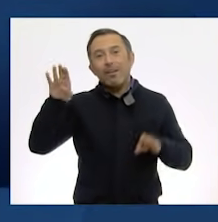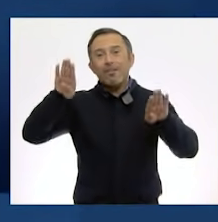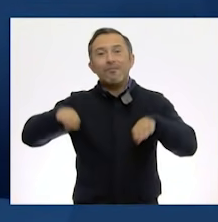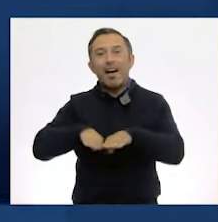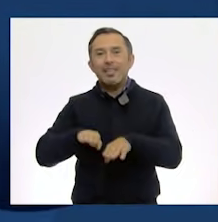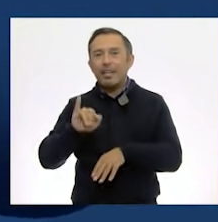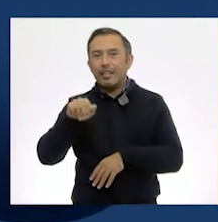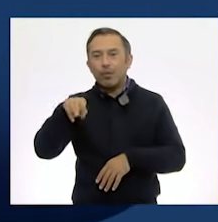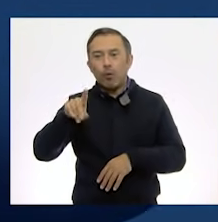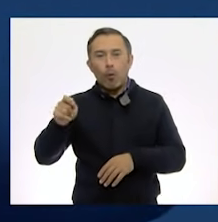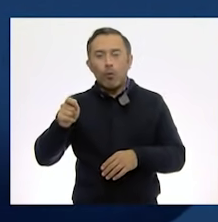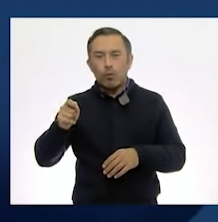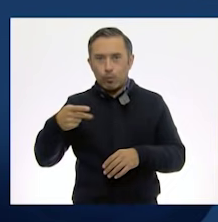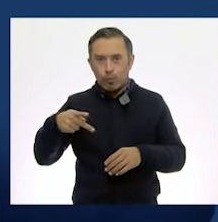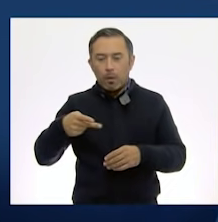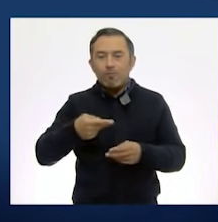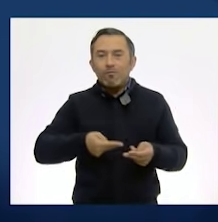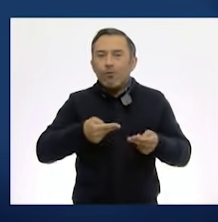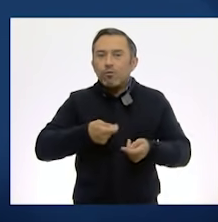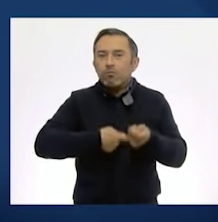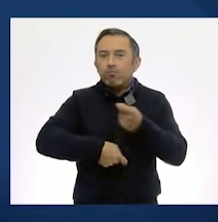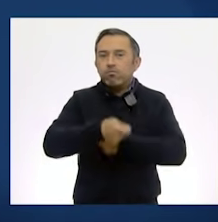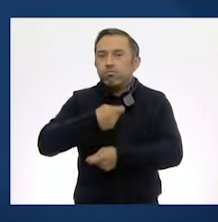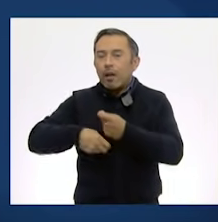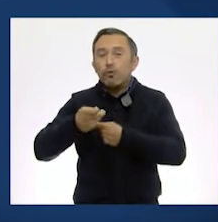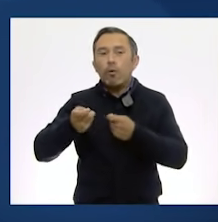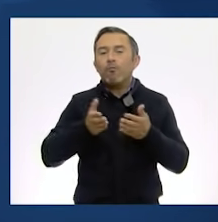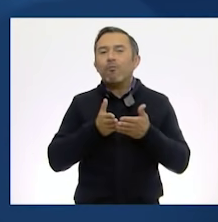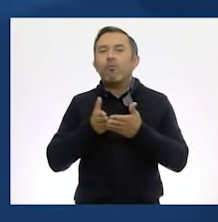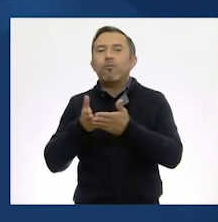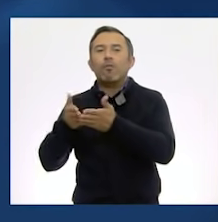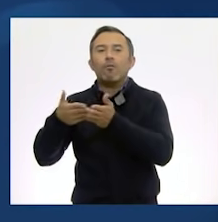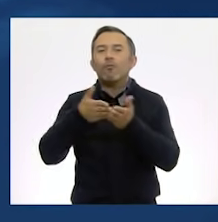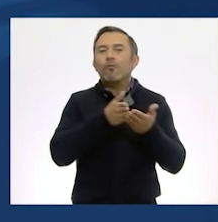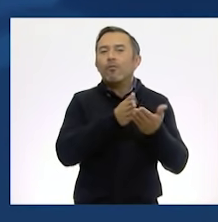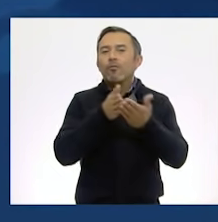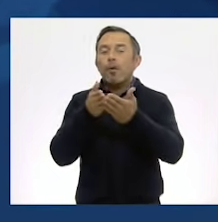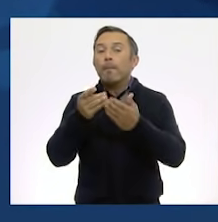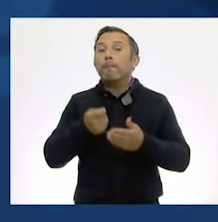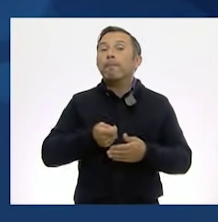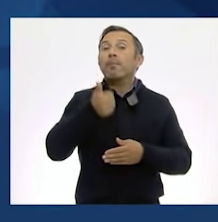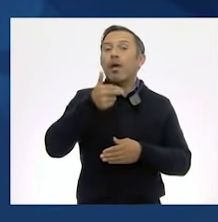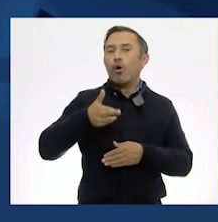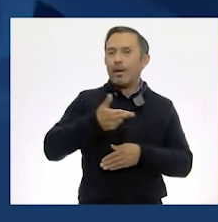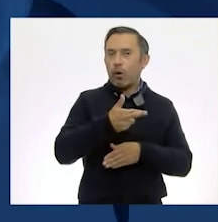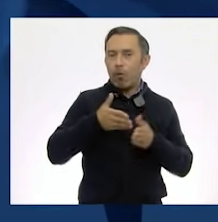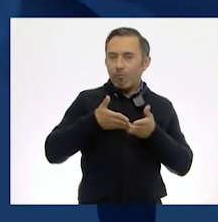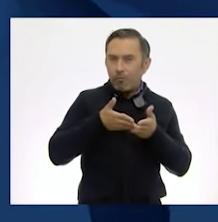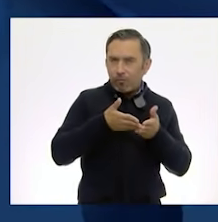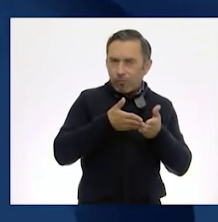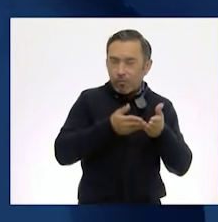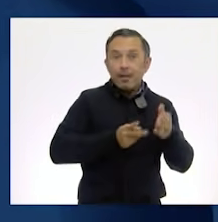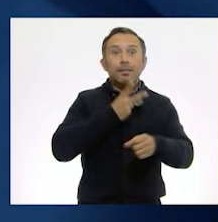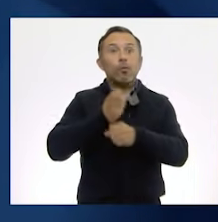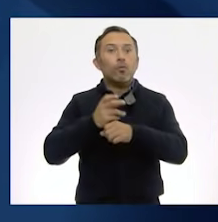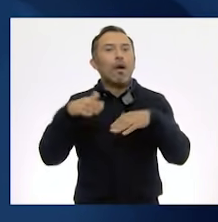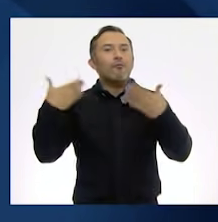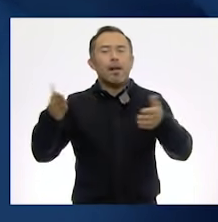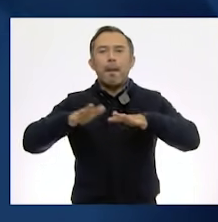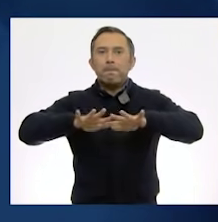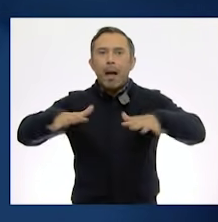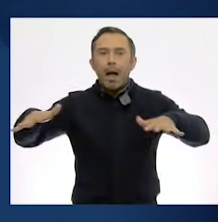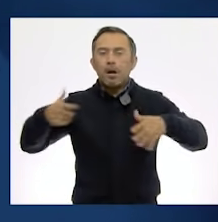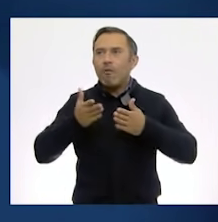promovió el surgimiento de la navegación. Primero a través de los ríos y luego del mar. Esto impulsó el